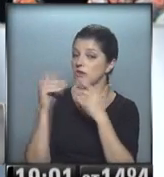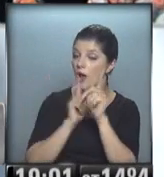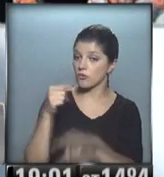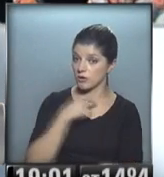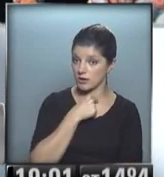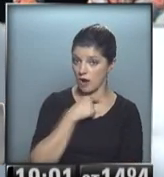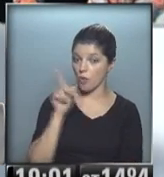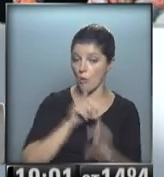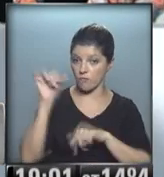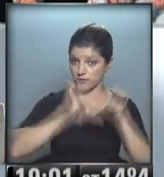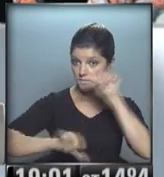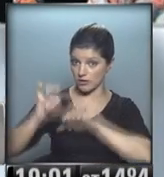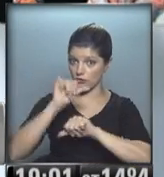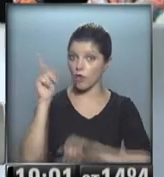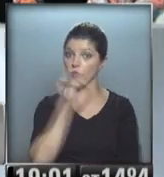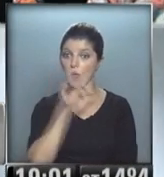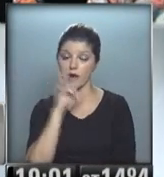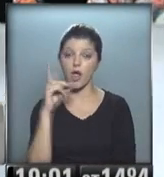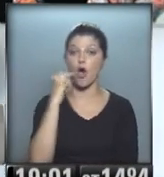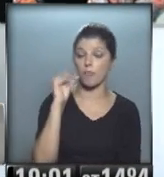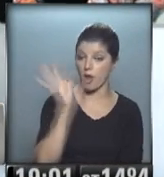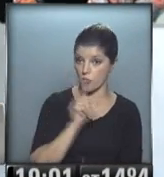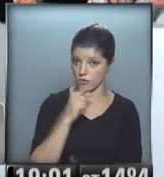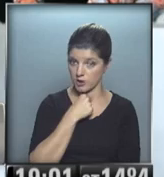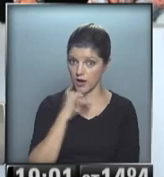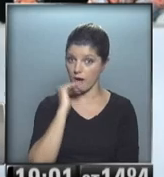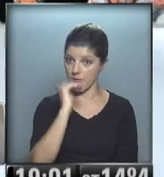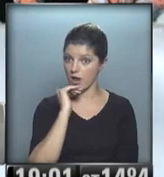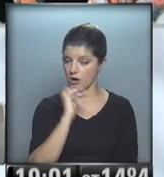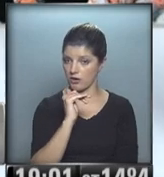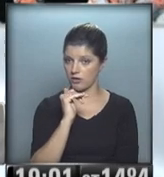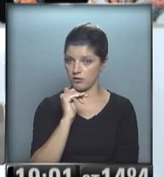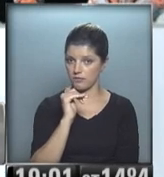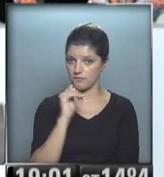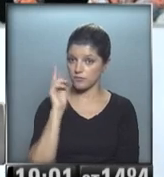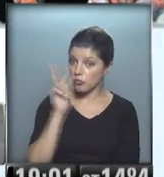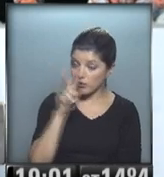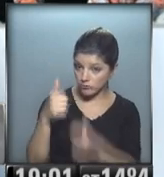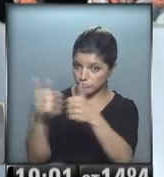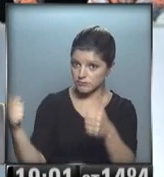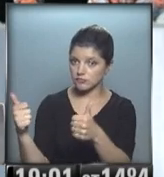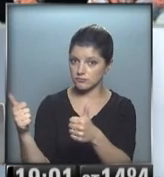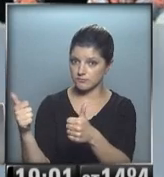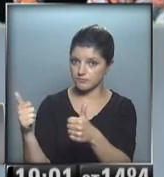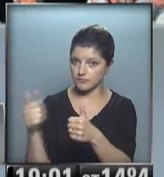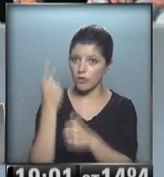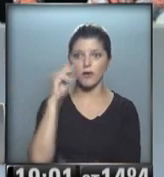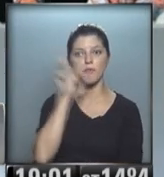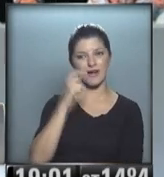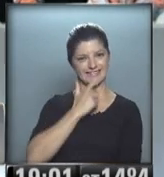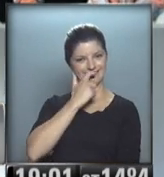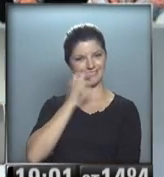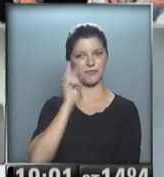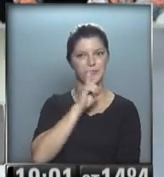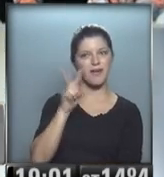de los científicos, alguna de las chicas, de los chicos quiere hablar allí, de los que están en el instituto. Hay una chica muy sonriente del